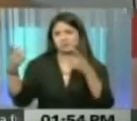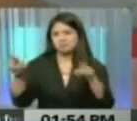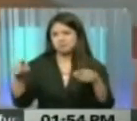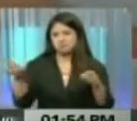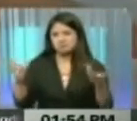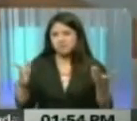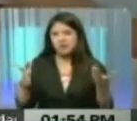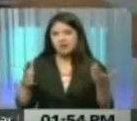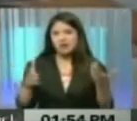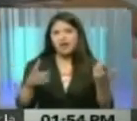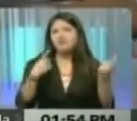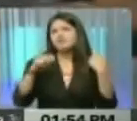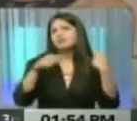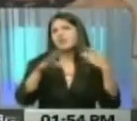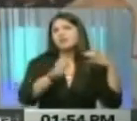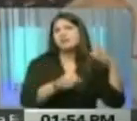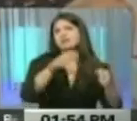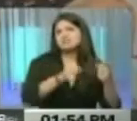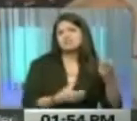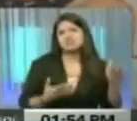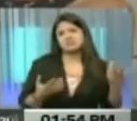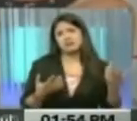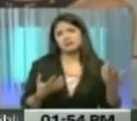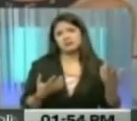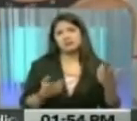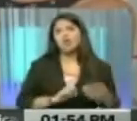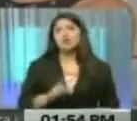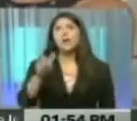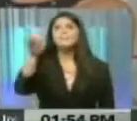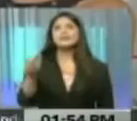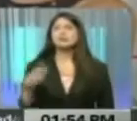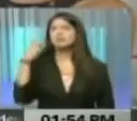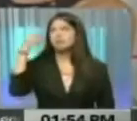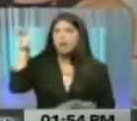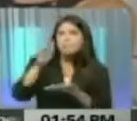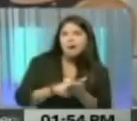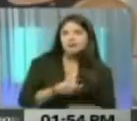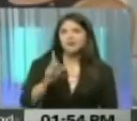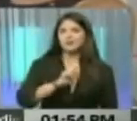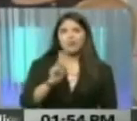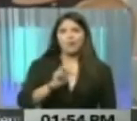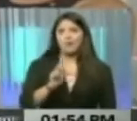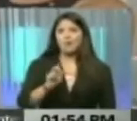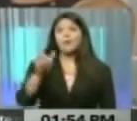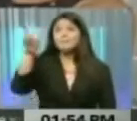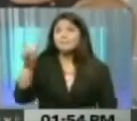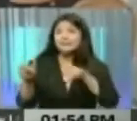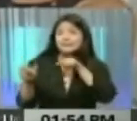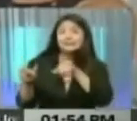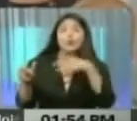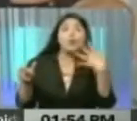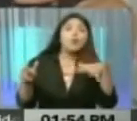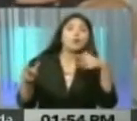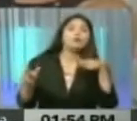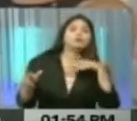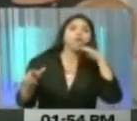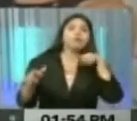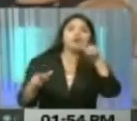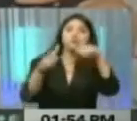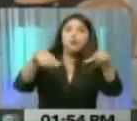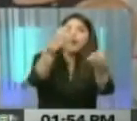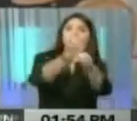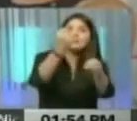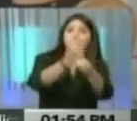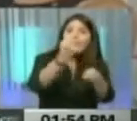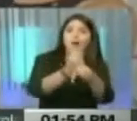somos un vendedor de chicha. No es una persona vacía, es un fondo en blanco, sino es una persona in situ, en su lugar, en su espacio de trabajo,